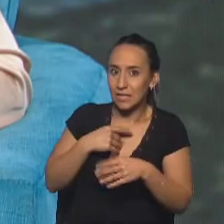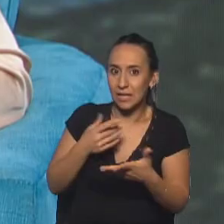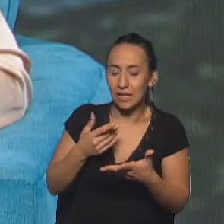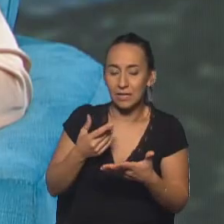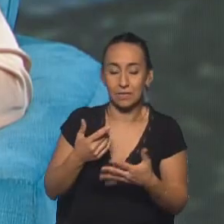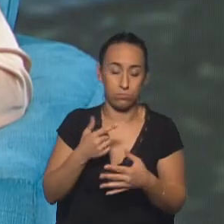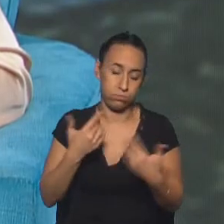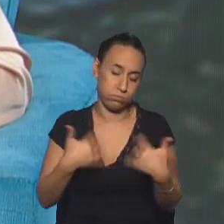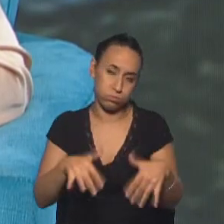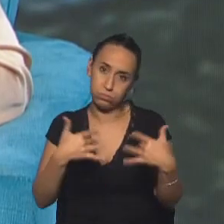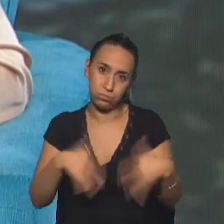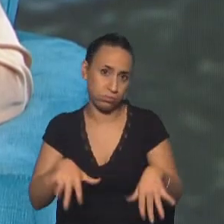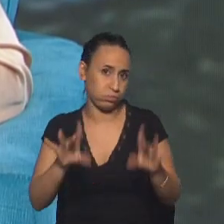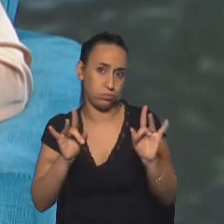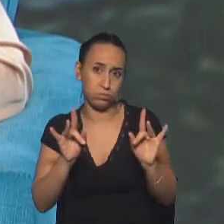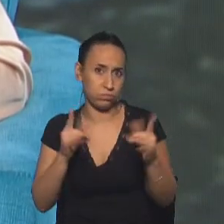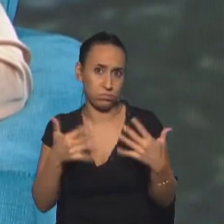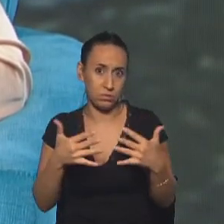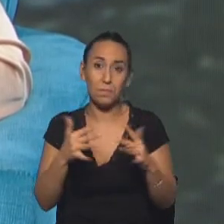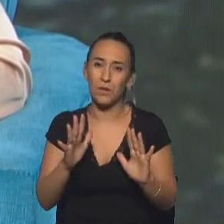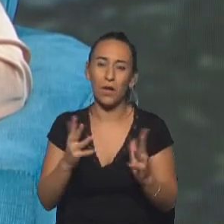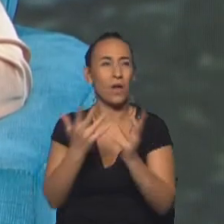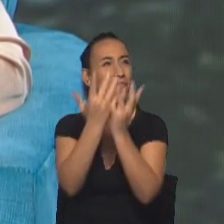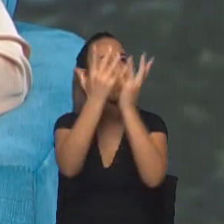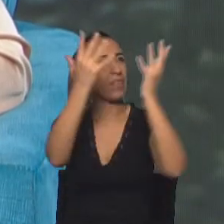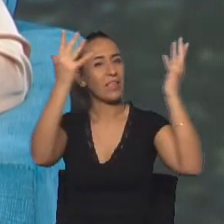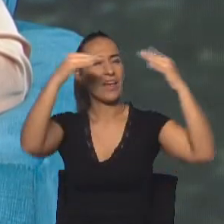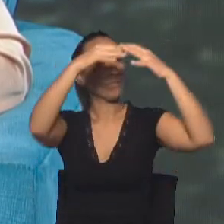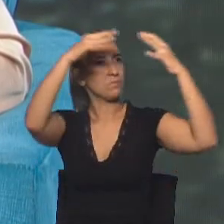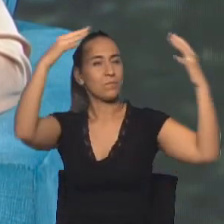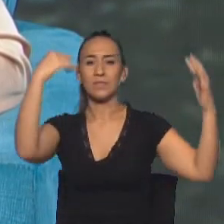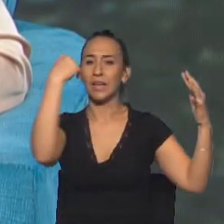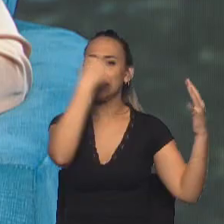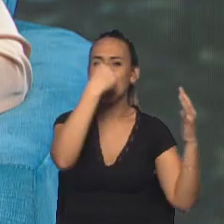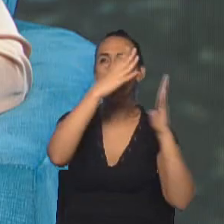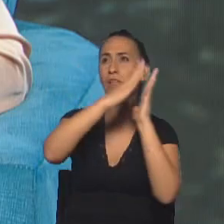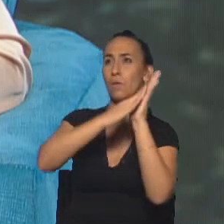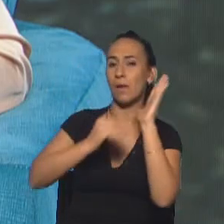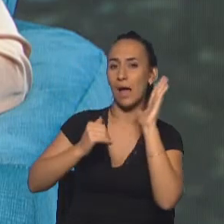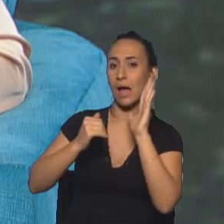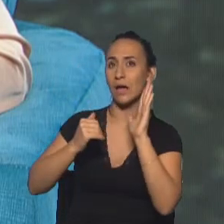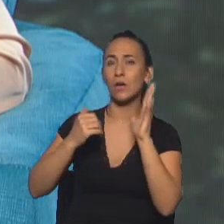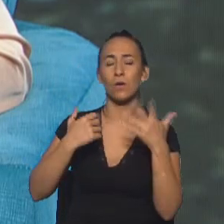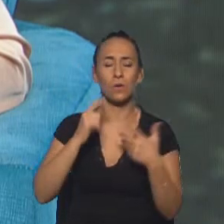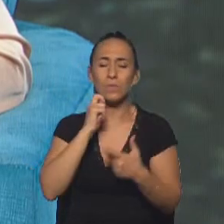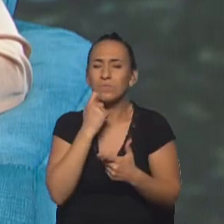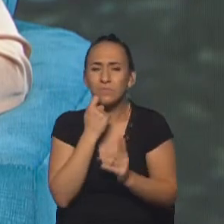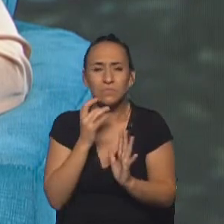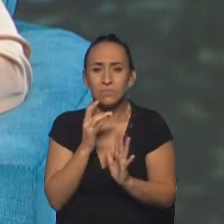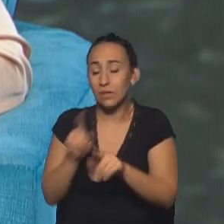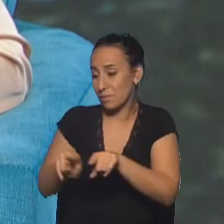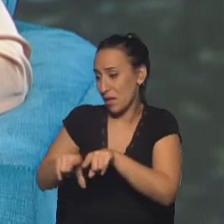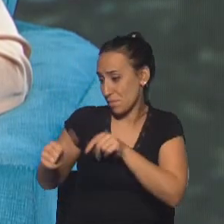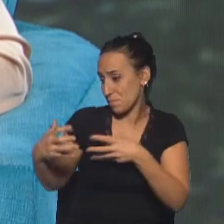Muy duro, pero era tan lindo el día y el cielo tan celeste y blanco, y junto a mi hermana y excombatientes